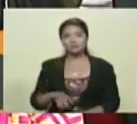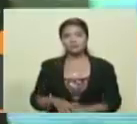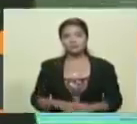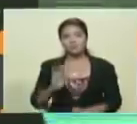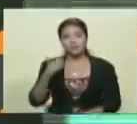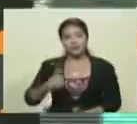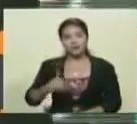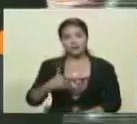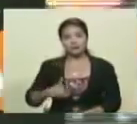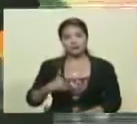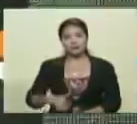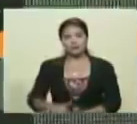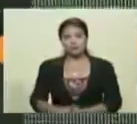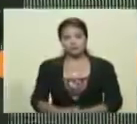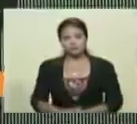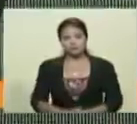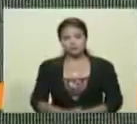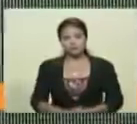Argentina.